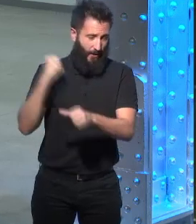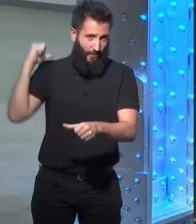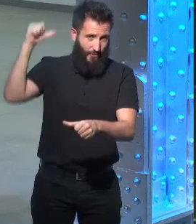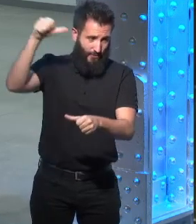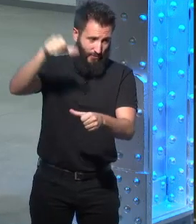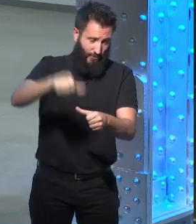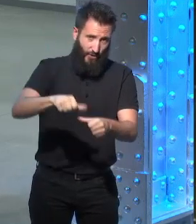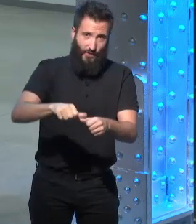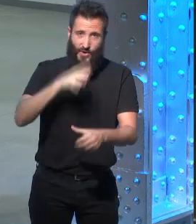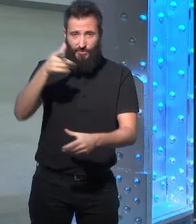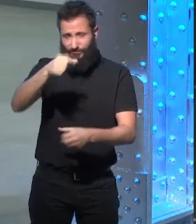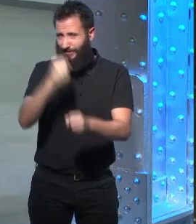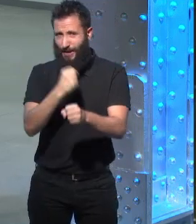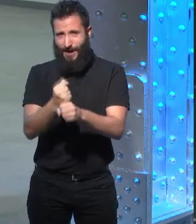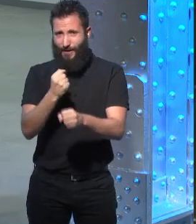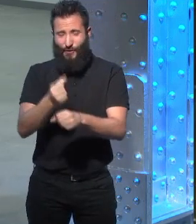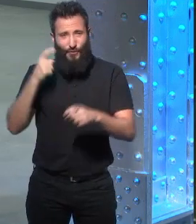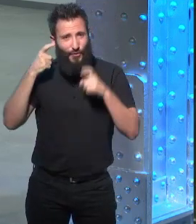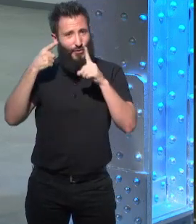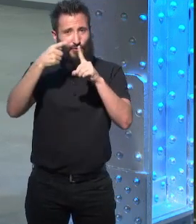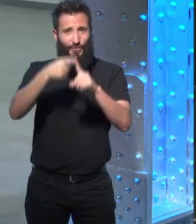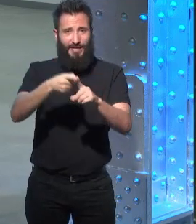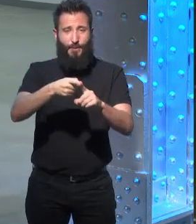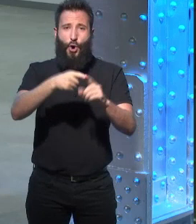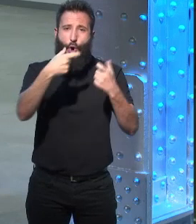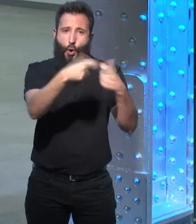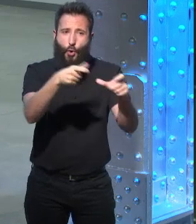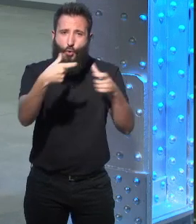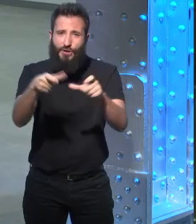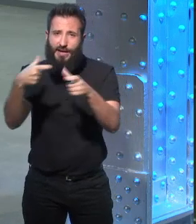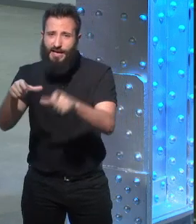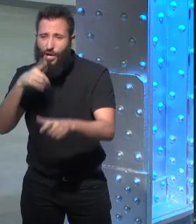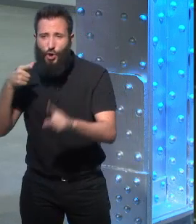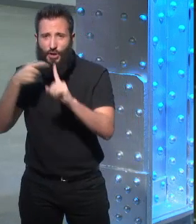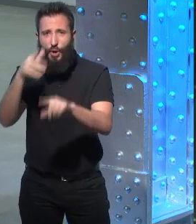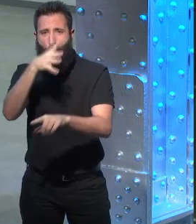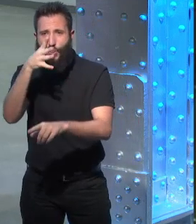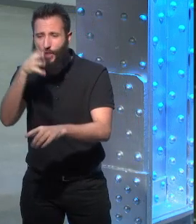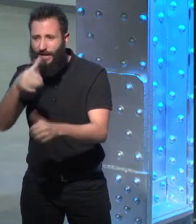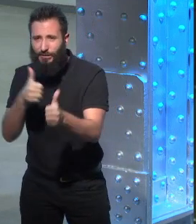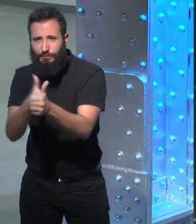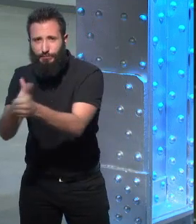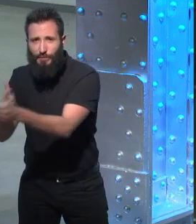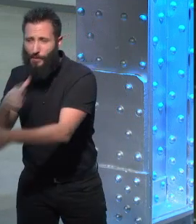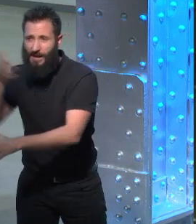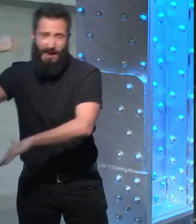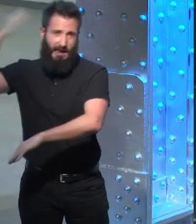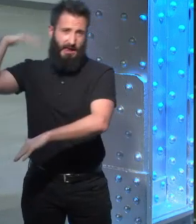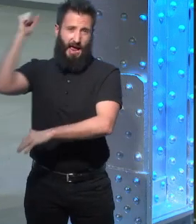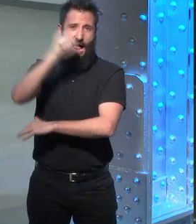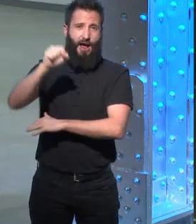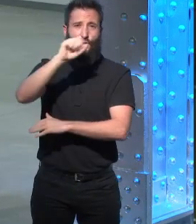en esto, en desarrollar precisamente unidades para perseguir delitos relacionados con el uso de las llamadas entonces, allá por el